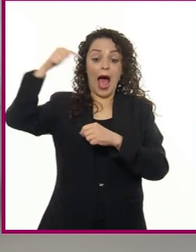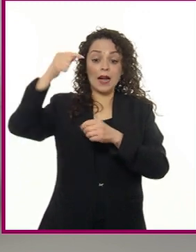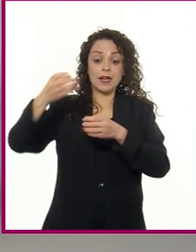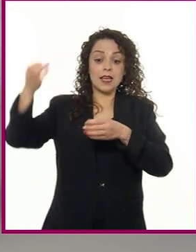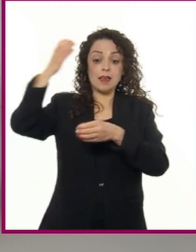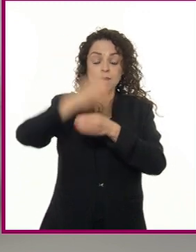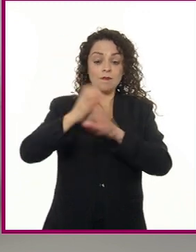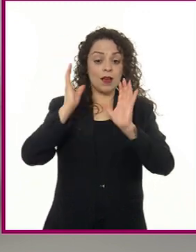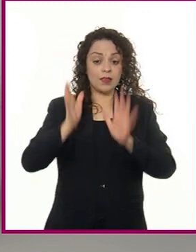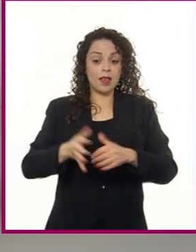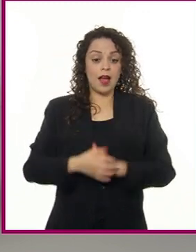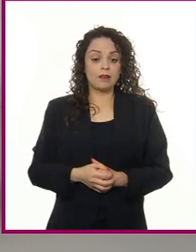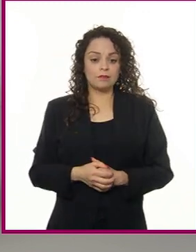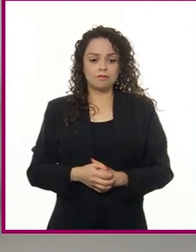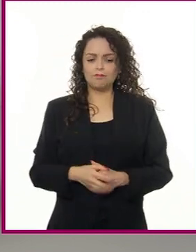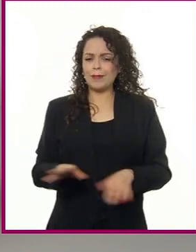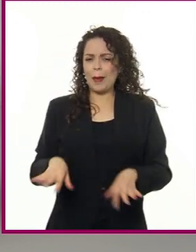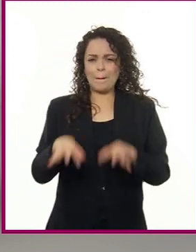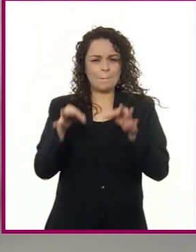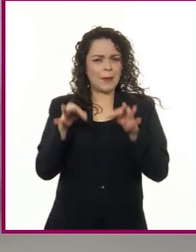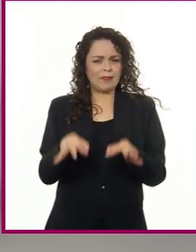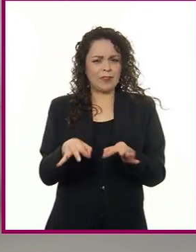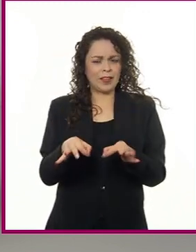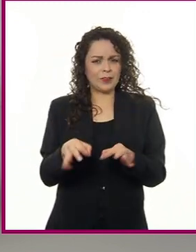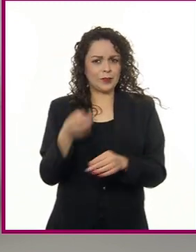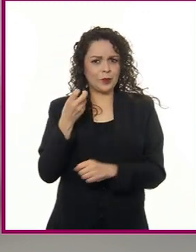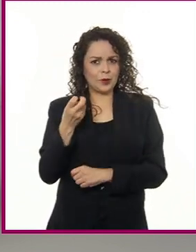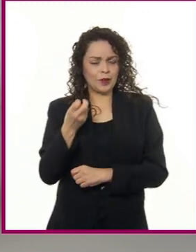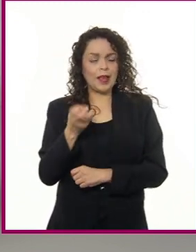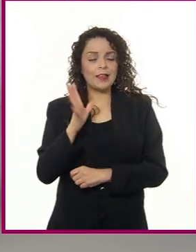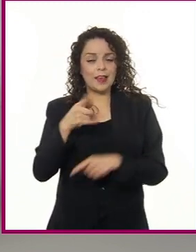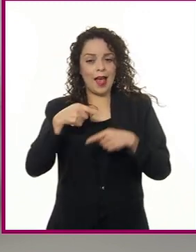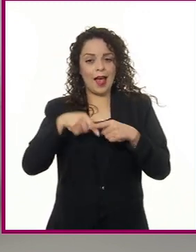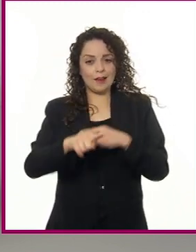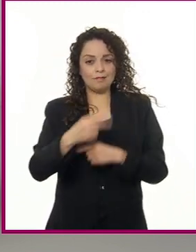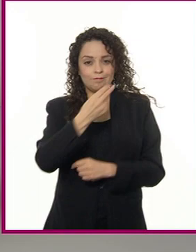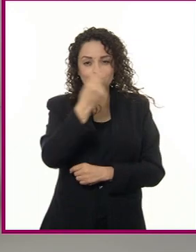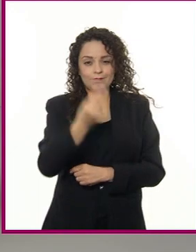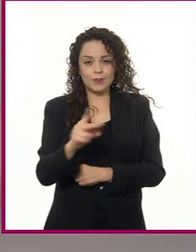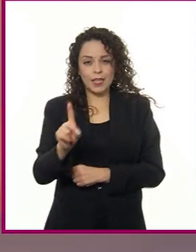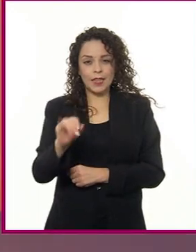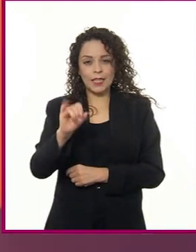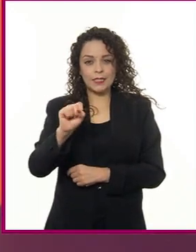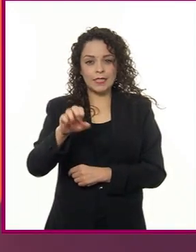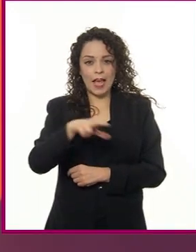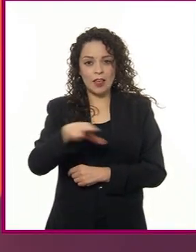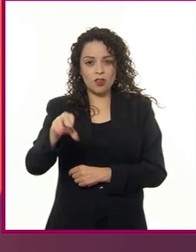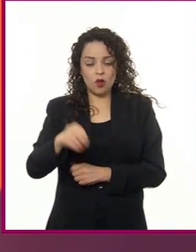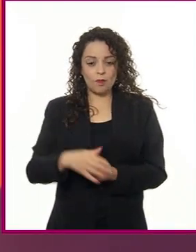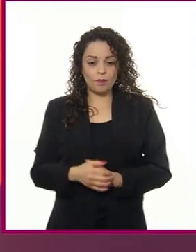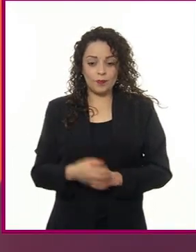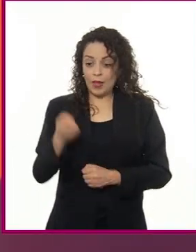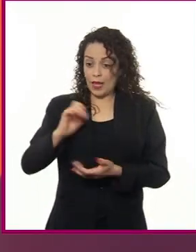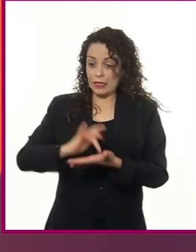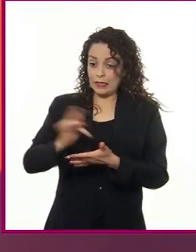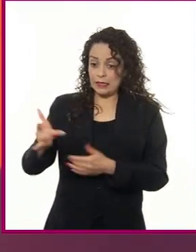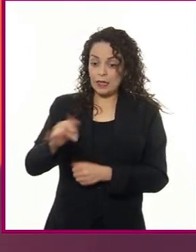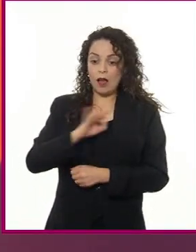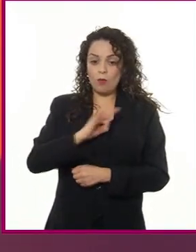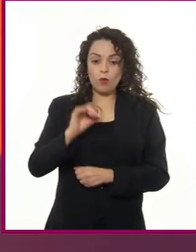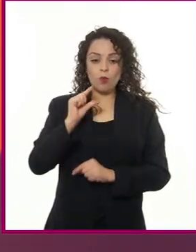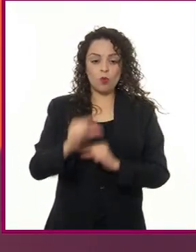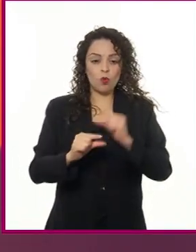Perfecto. Con eso ya iniciamos nuestro diseño. A partir de estos bocetos podemos ir